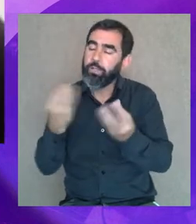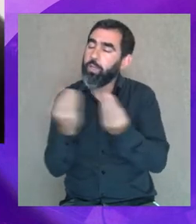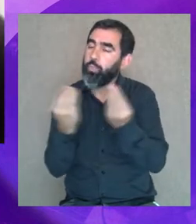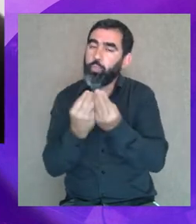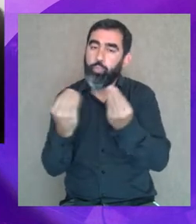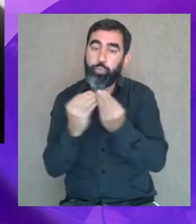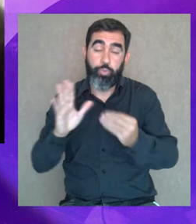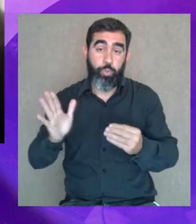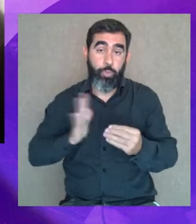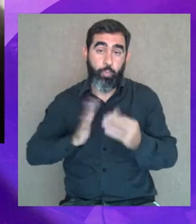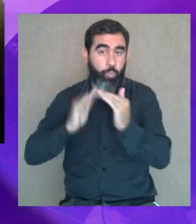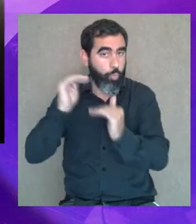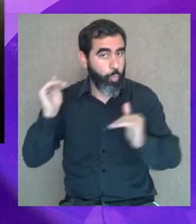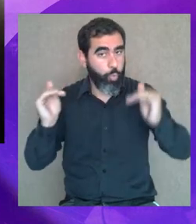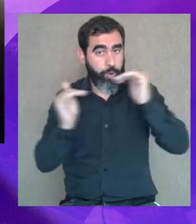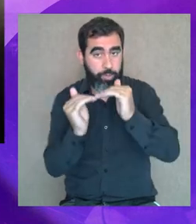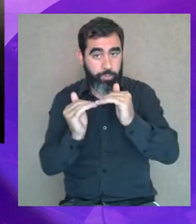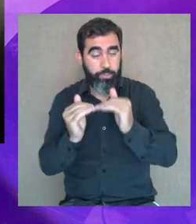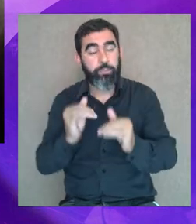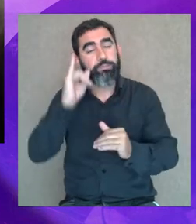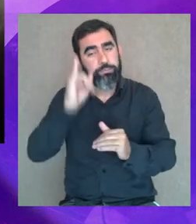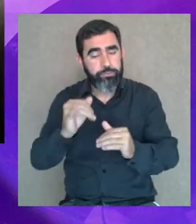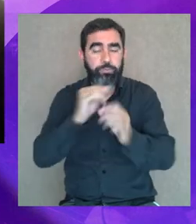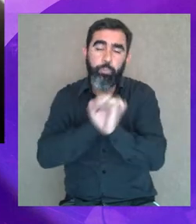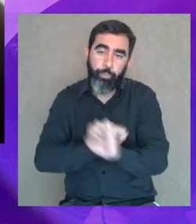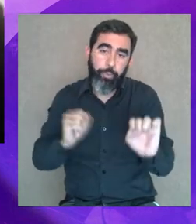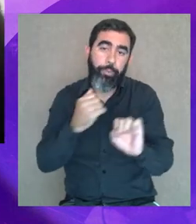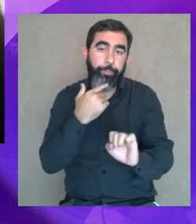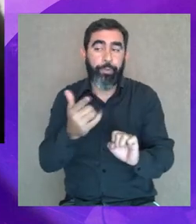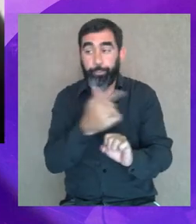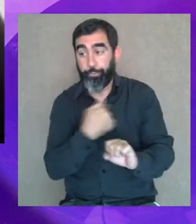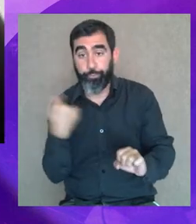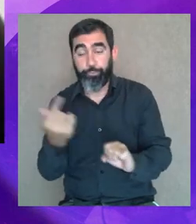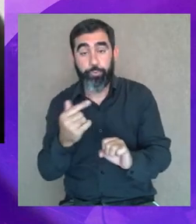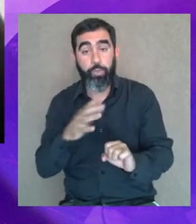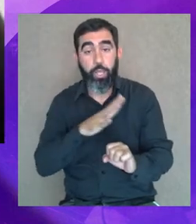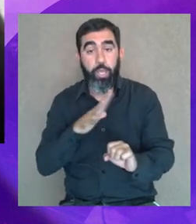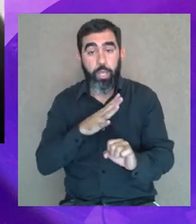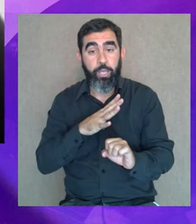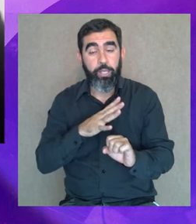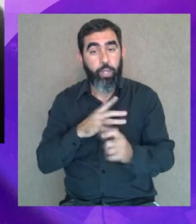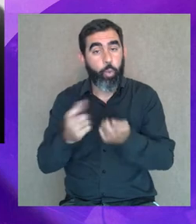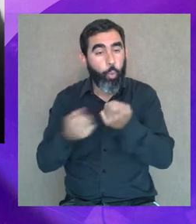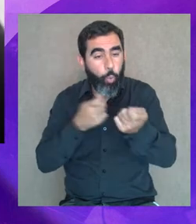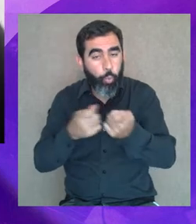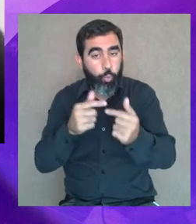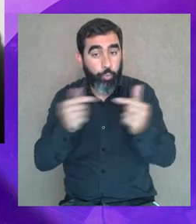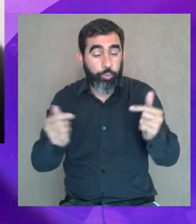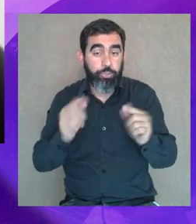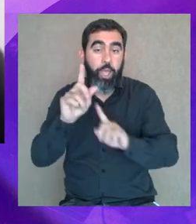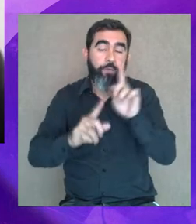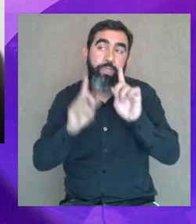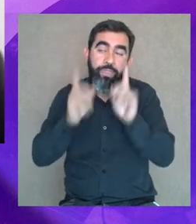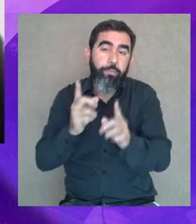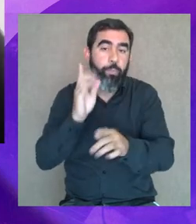hacer que más allá de que de que podamos nosotras tener esa condición de que